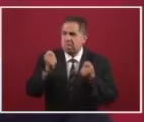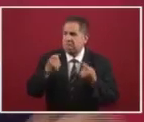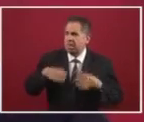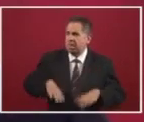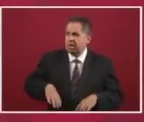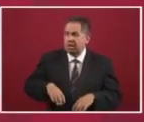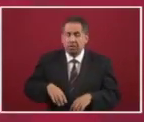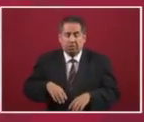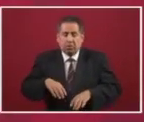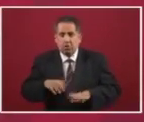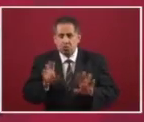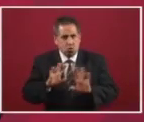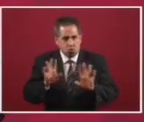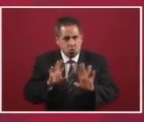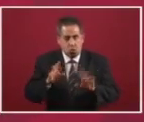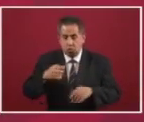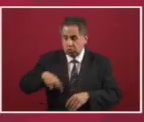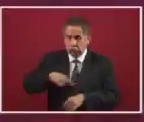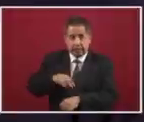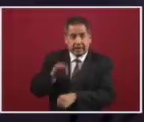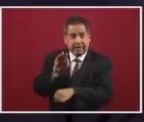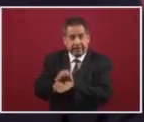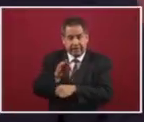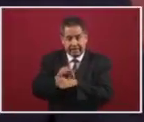nosotros estamos aquí para defender